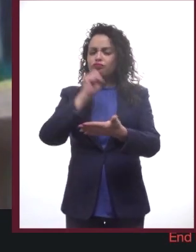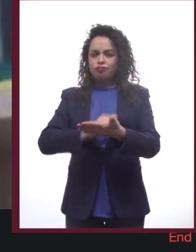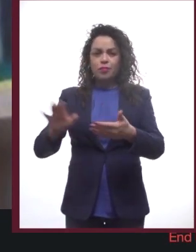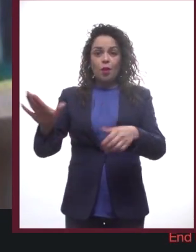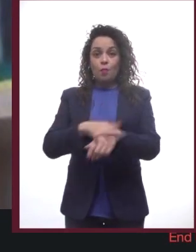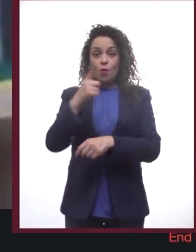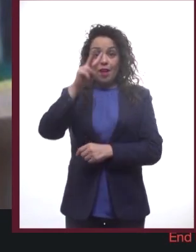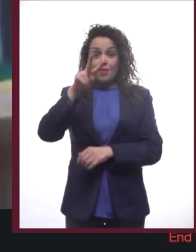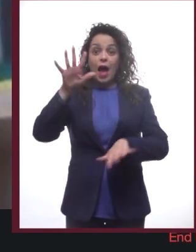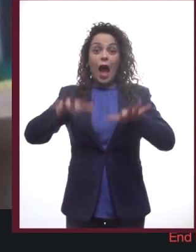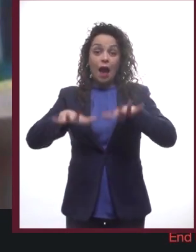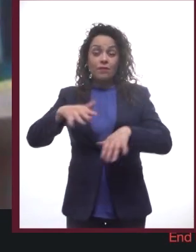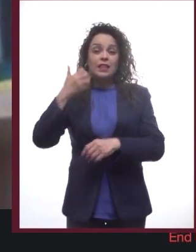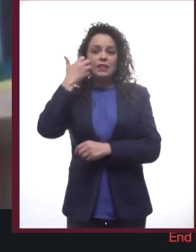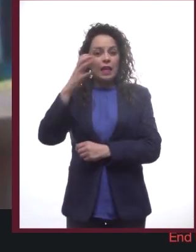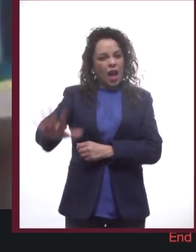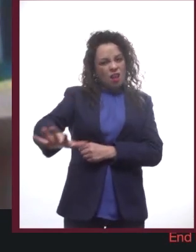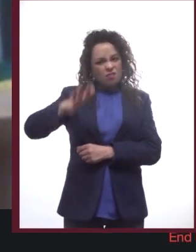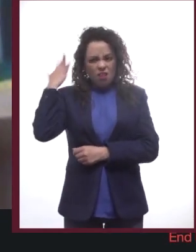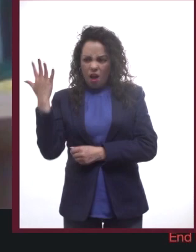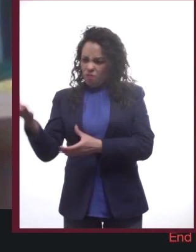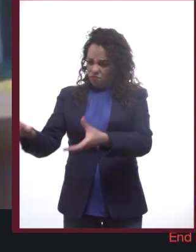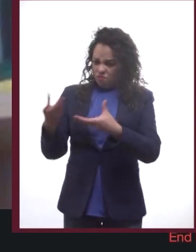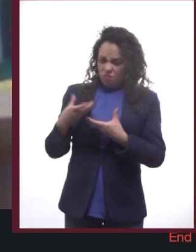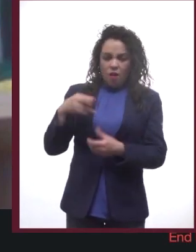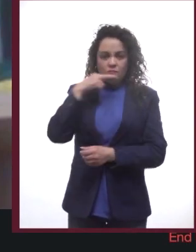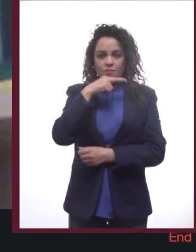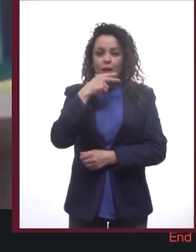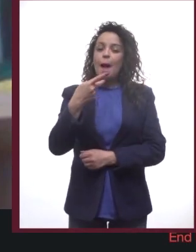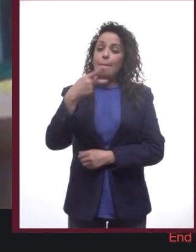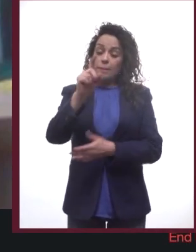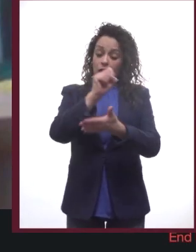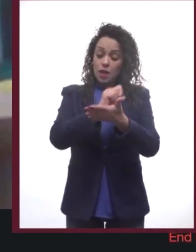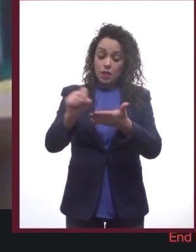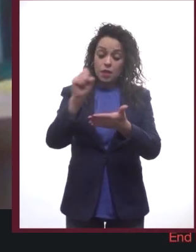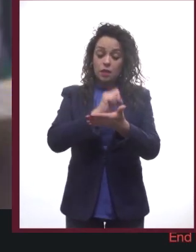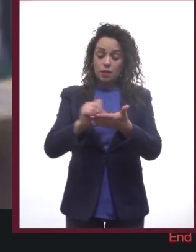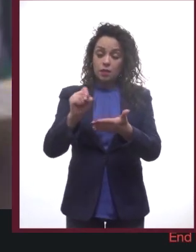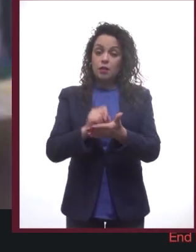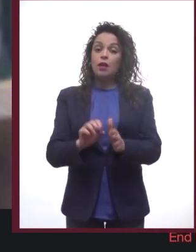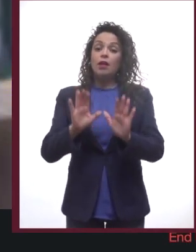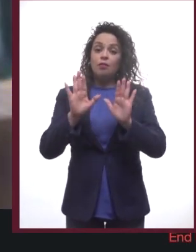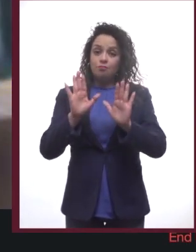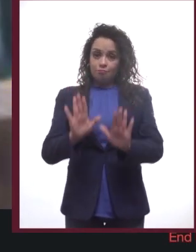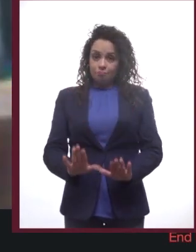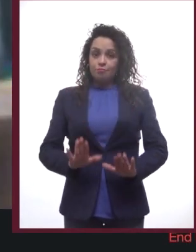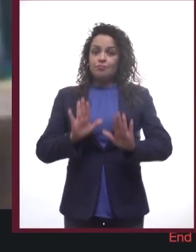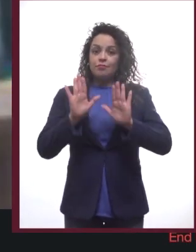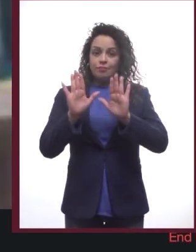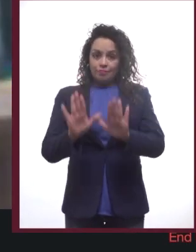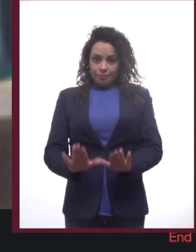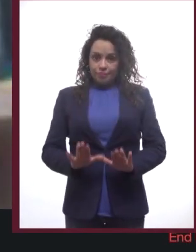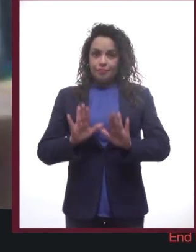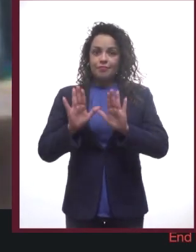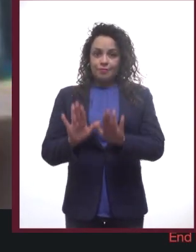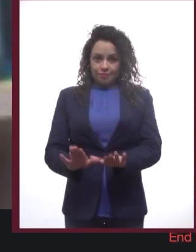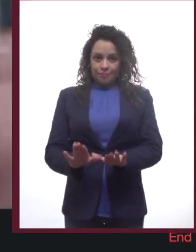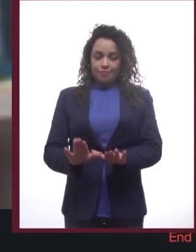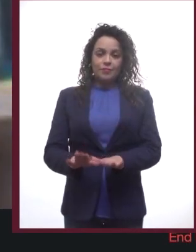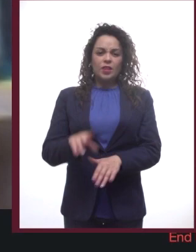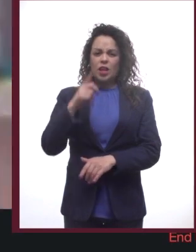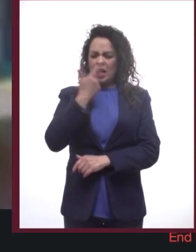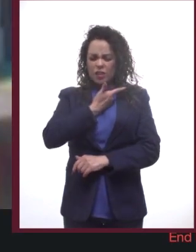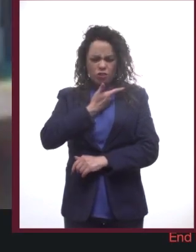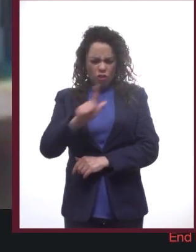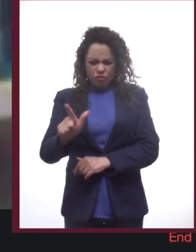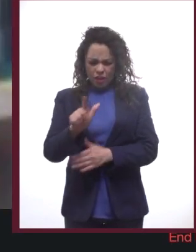a veces queremos las cosas rápido, pero también la escritura es persistir. Entonces son ejercicios que